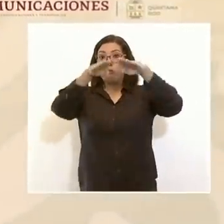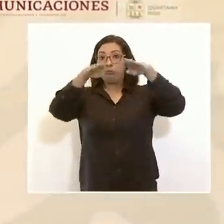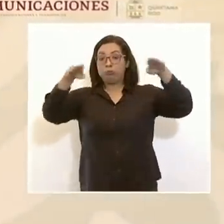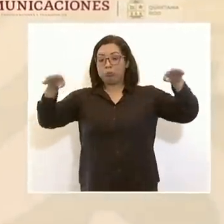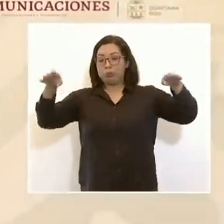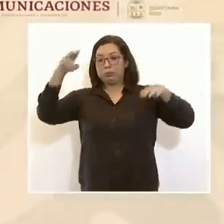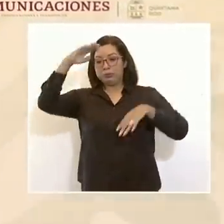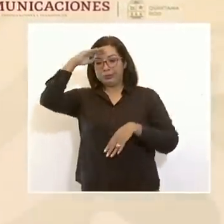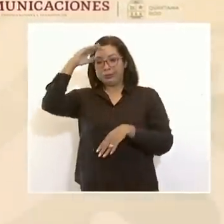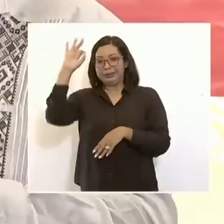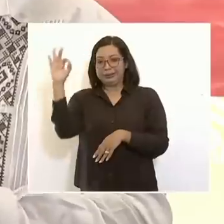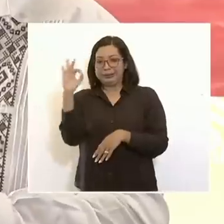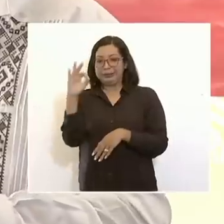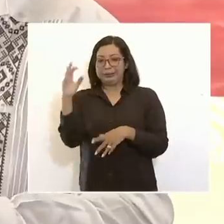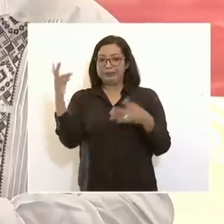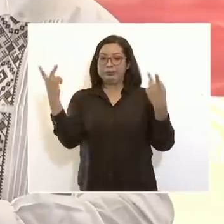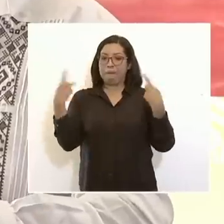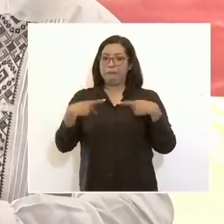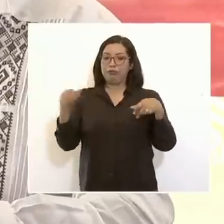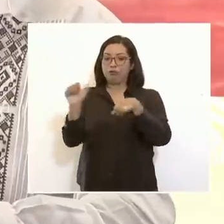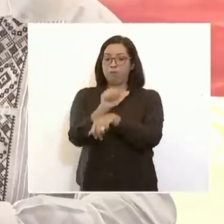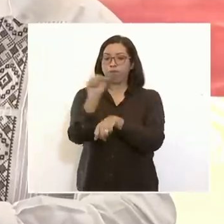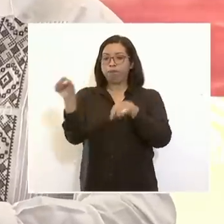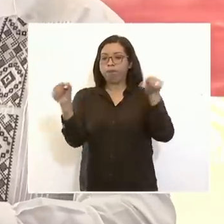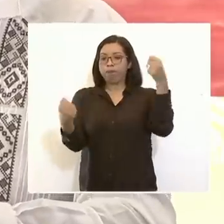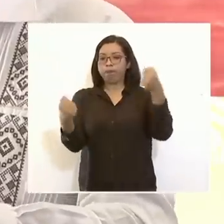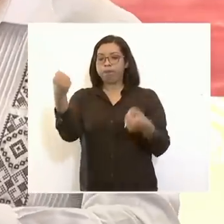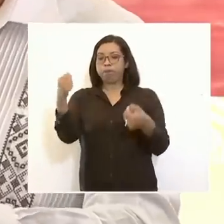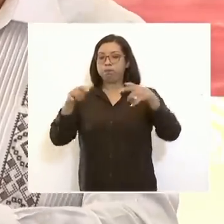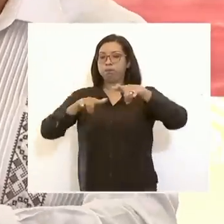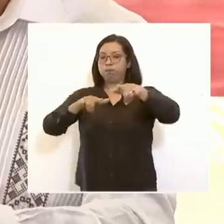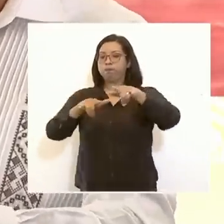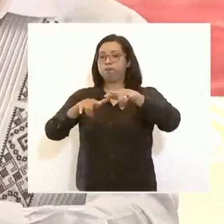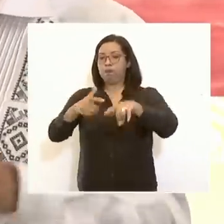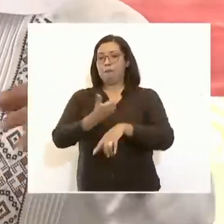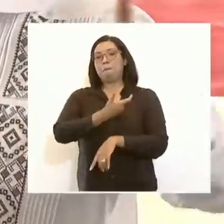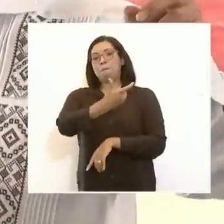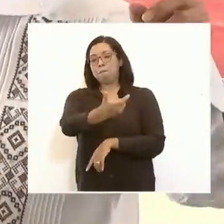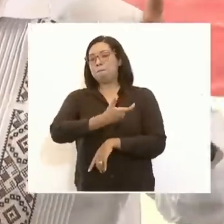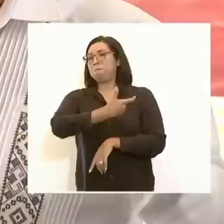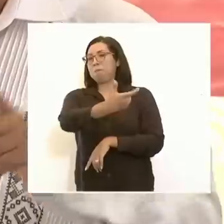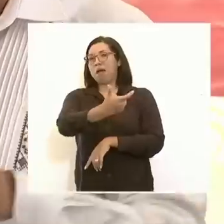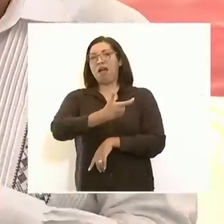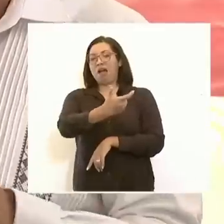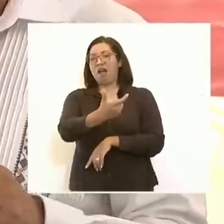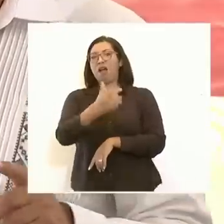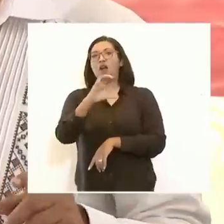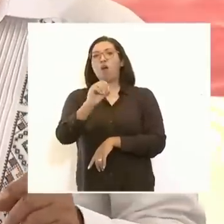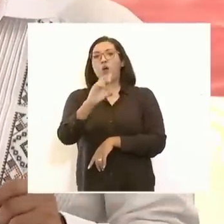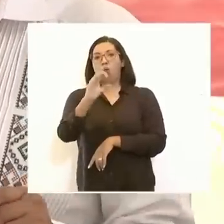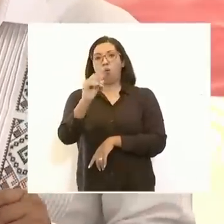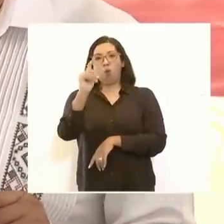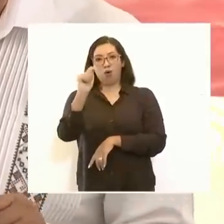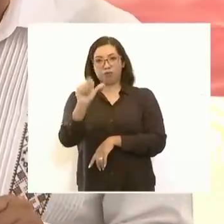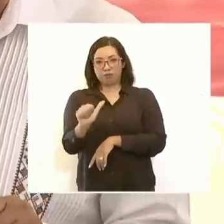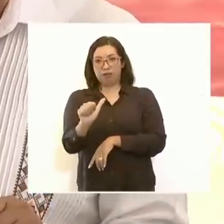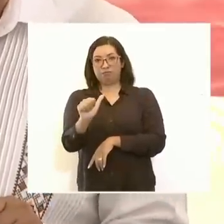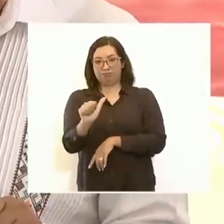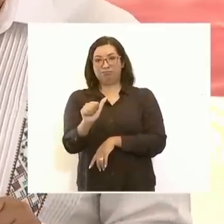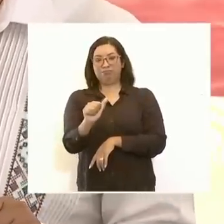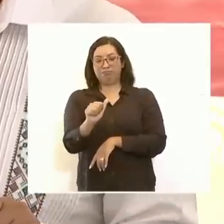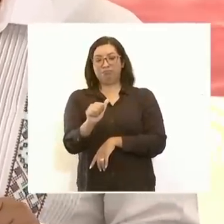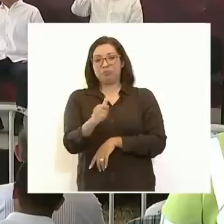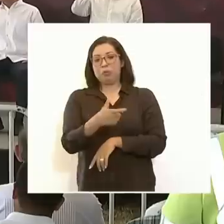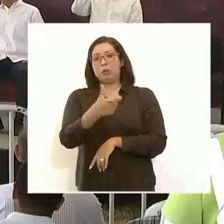paga, de peaje, que se iba a cobrar una caseta para atravesar